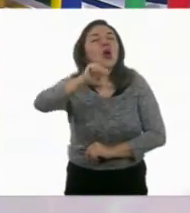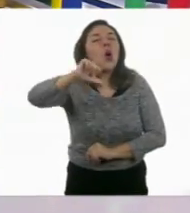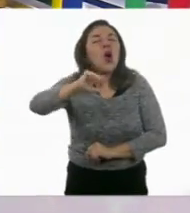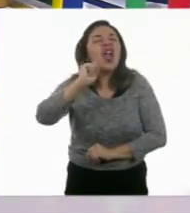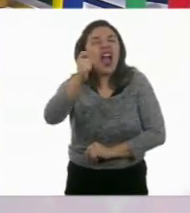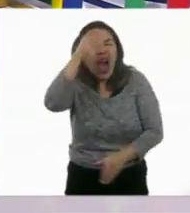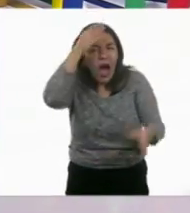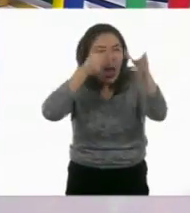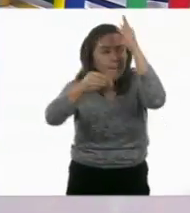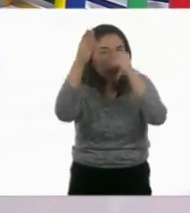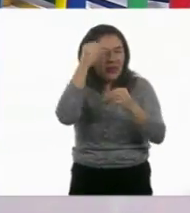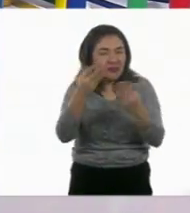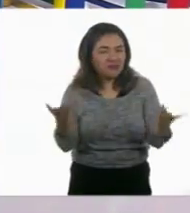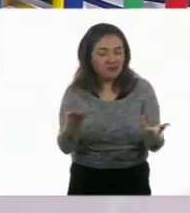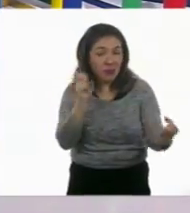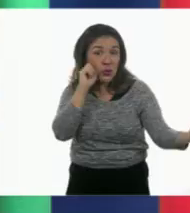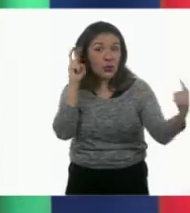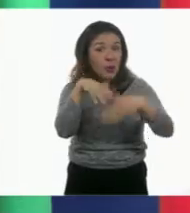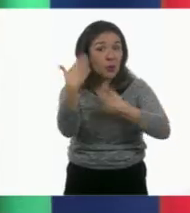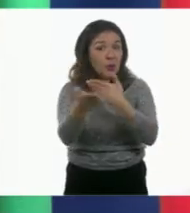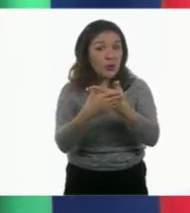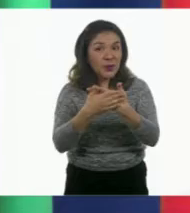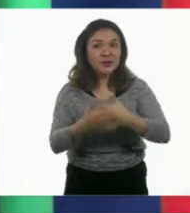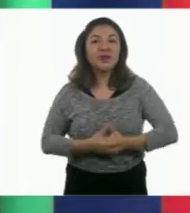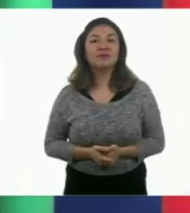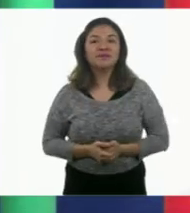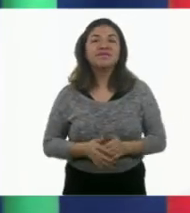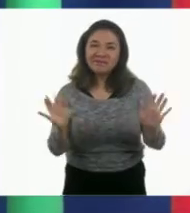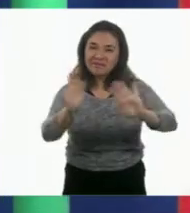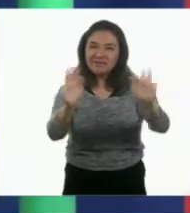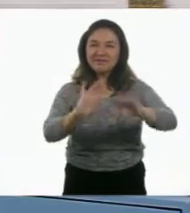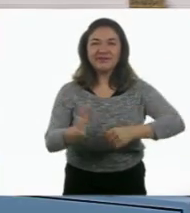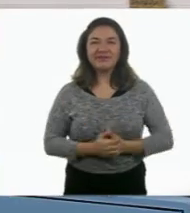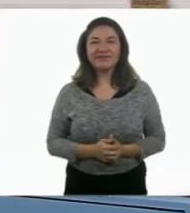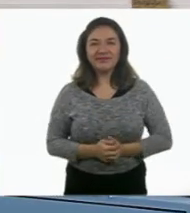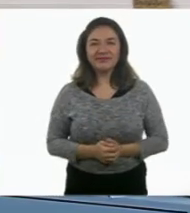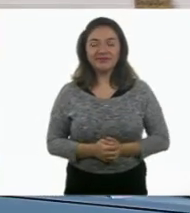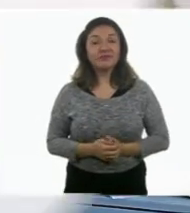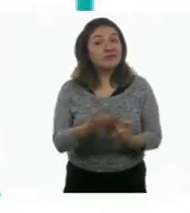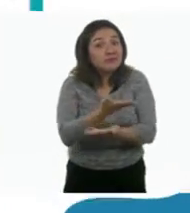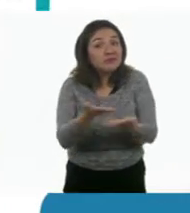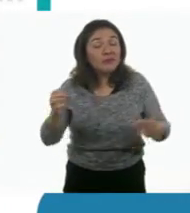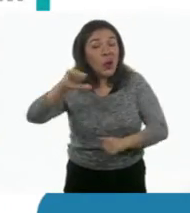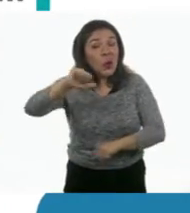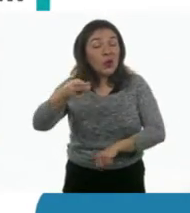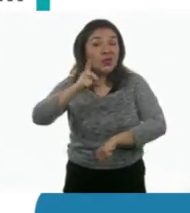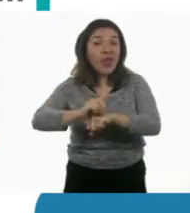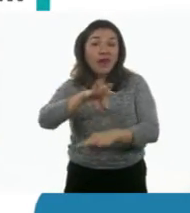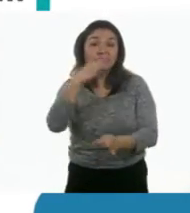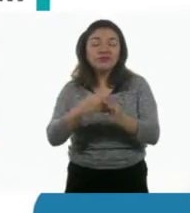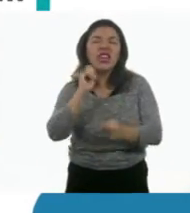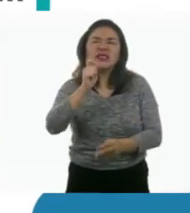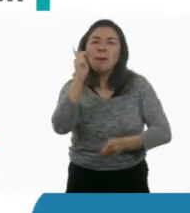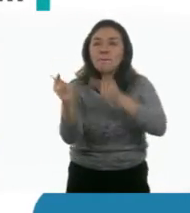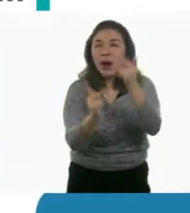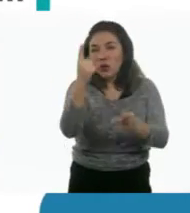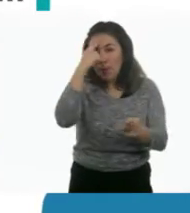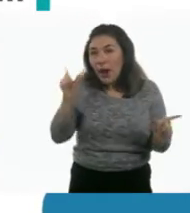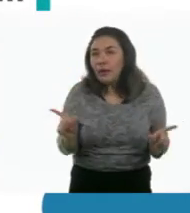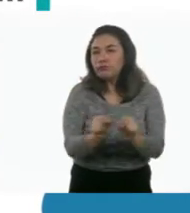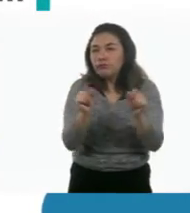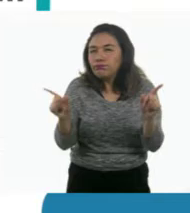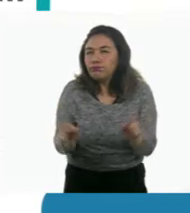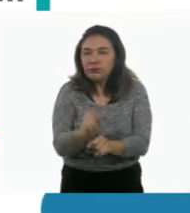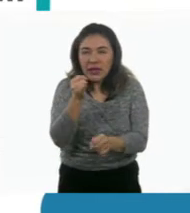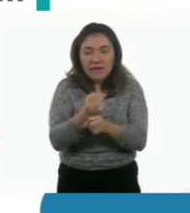hoy. Nos vemos en la próxima. Hasta luego. Amigos, hemos terminado con preguntas para resumir